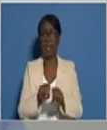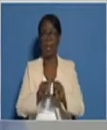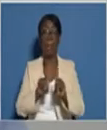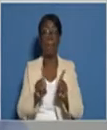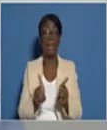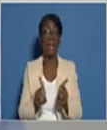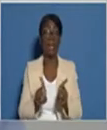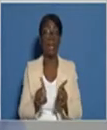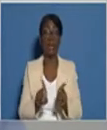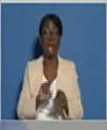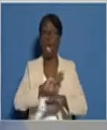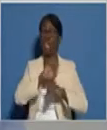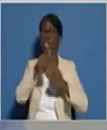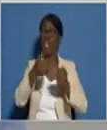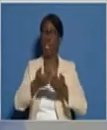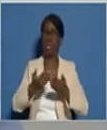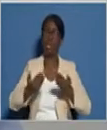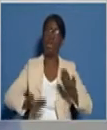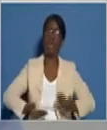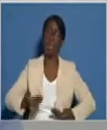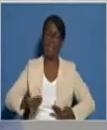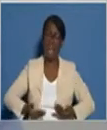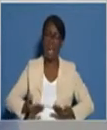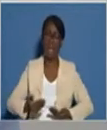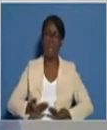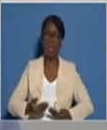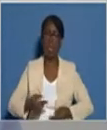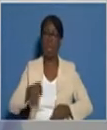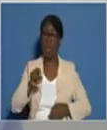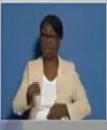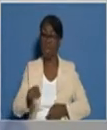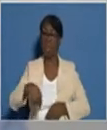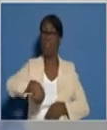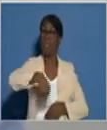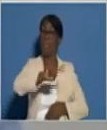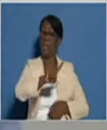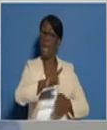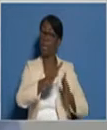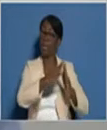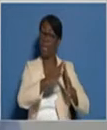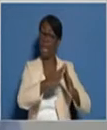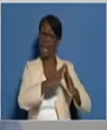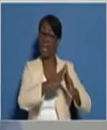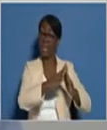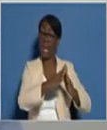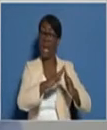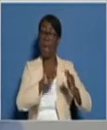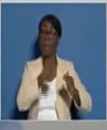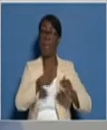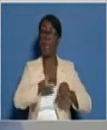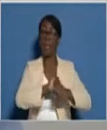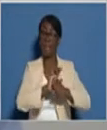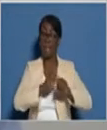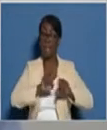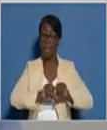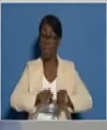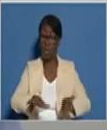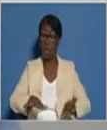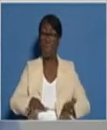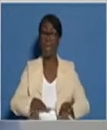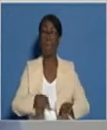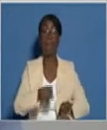contrario, todos los trabajadores que han sido enviados a sus hogares producto de esta cuarentena, sin que se hubiese